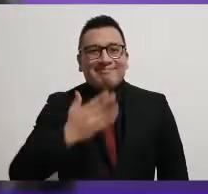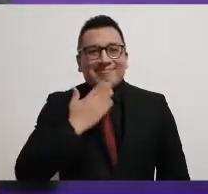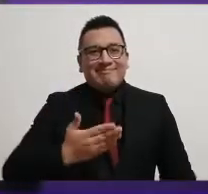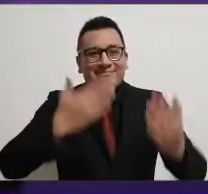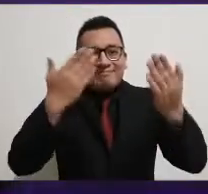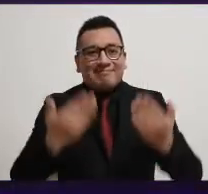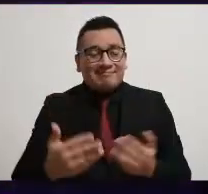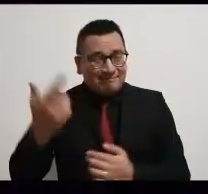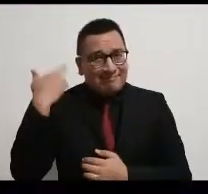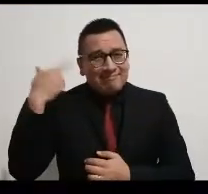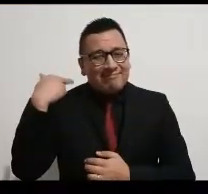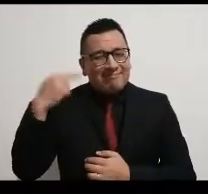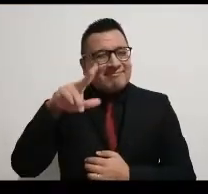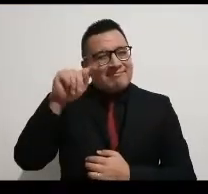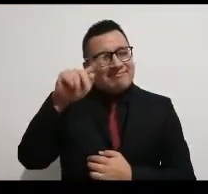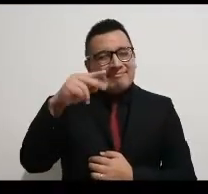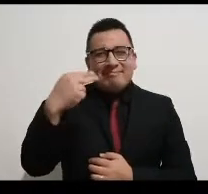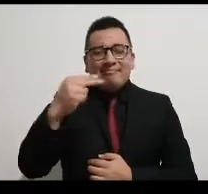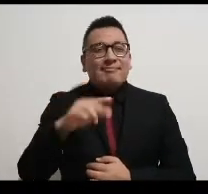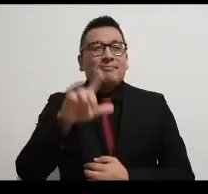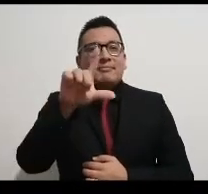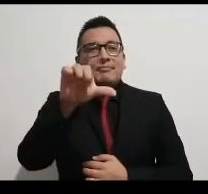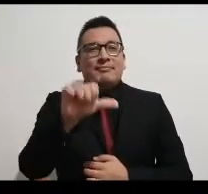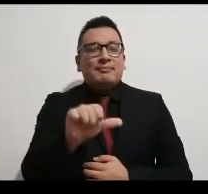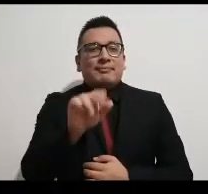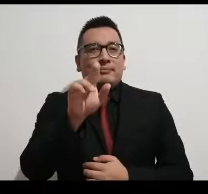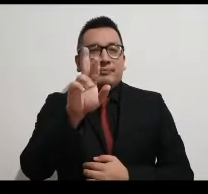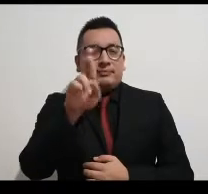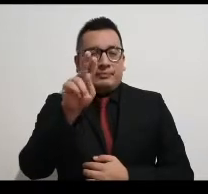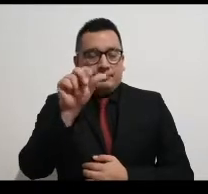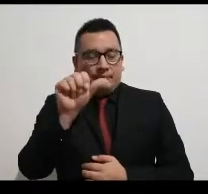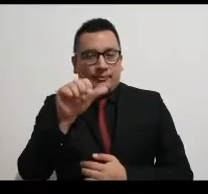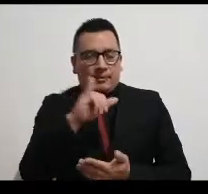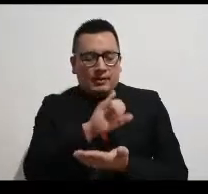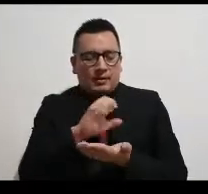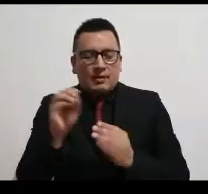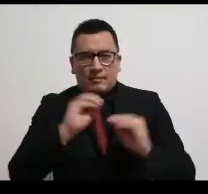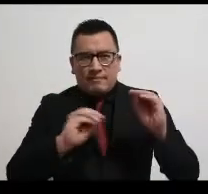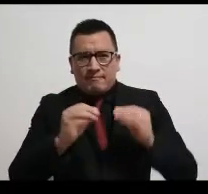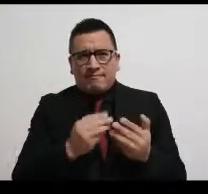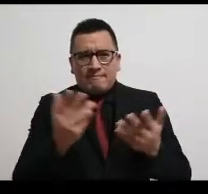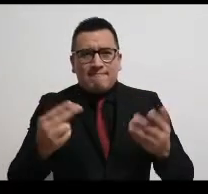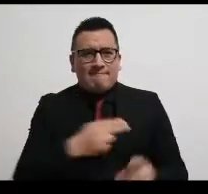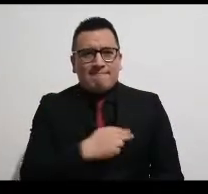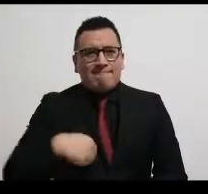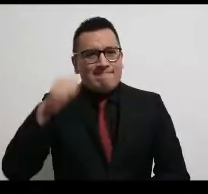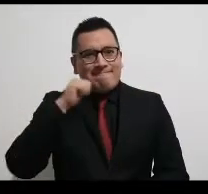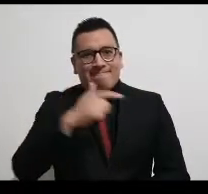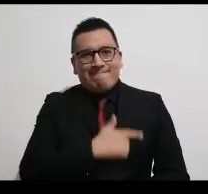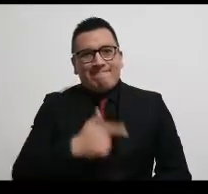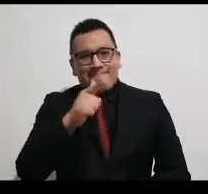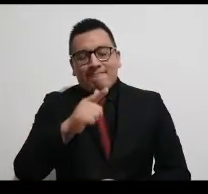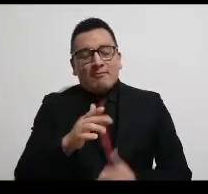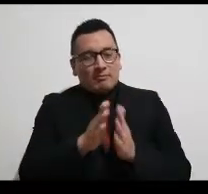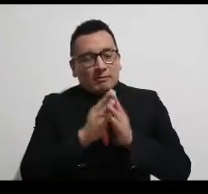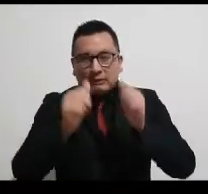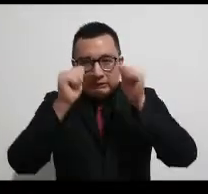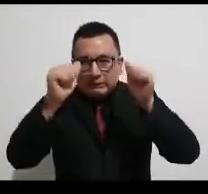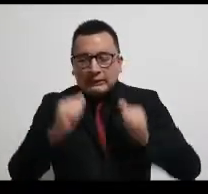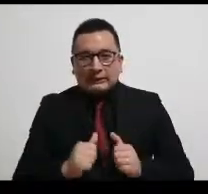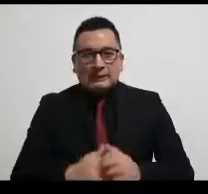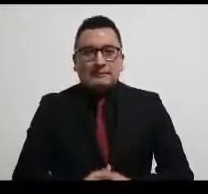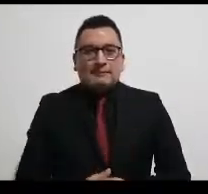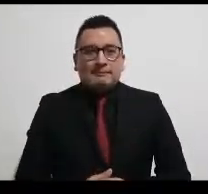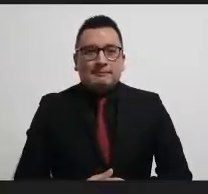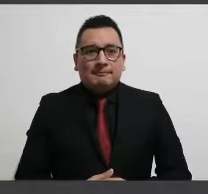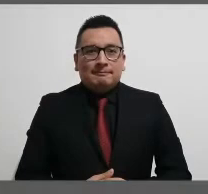Hola, ¿qué tal? Bienvenidos a su programa La Urna, producción del Instituto Electoral de Coahuila. Como siempre, les saludamos y le invitamos a que se quede